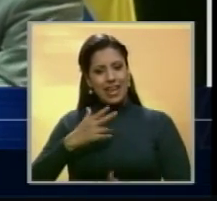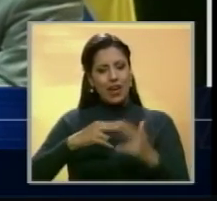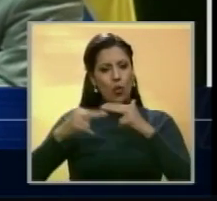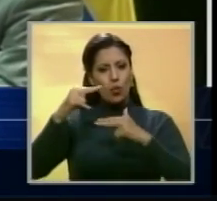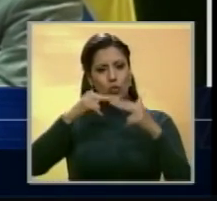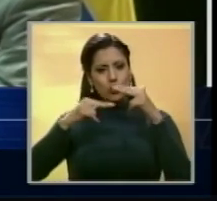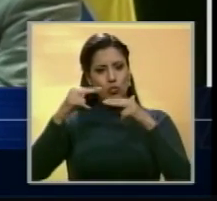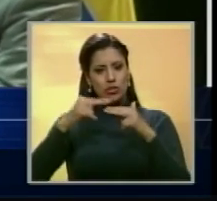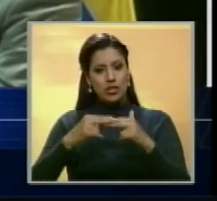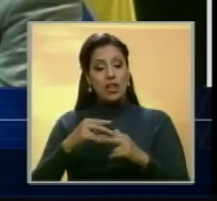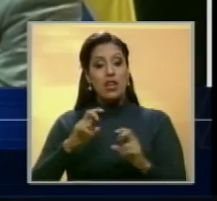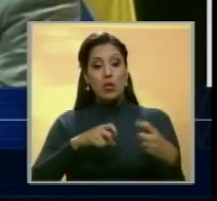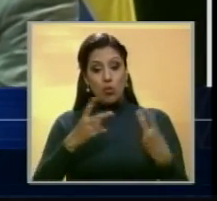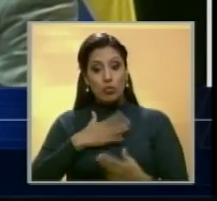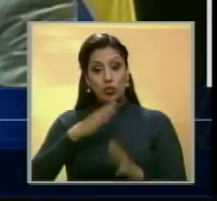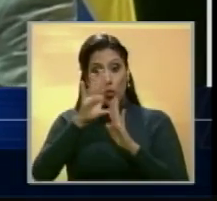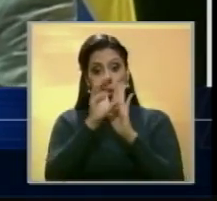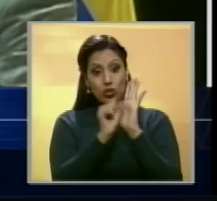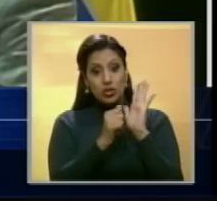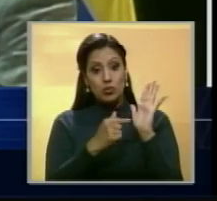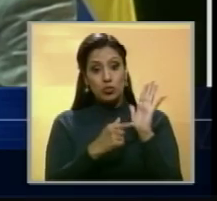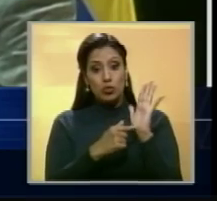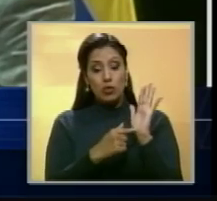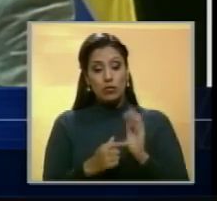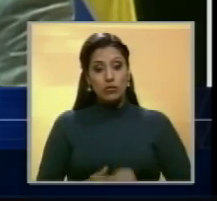construir. Y esa es nuestra Constitución.